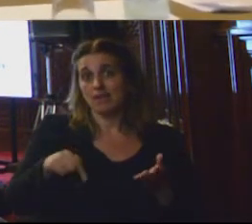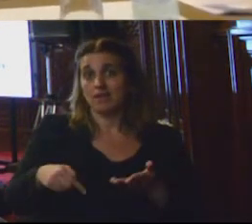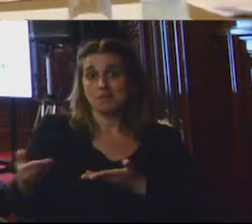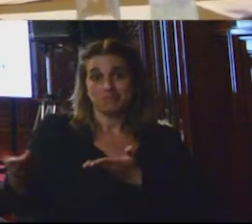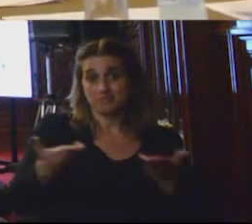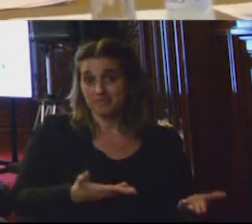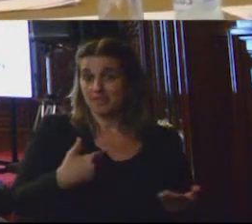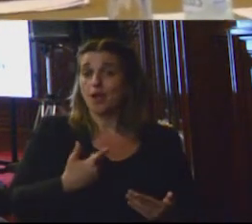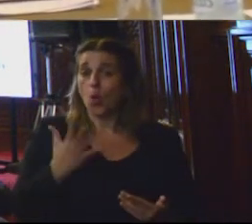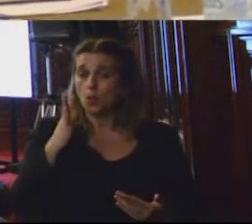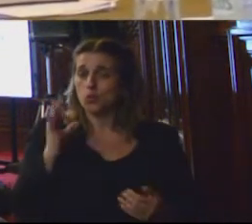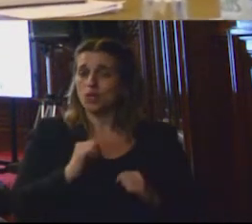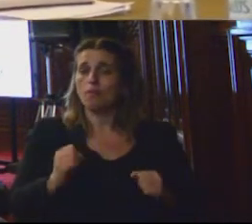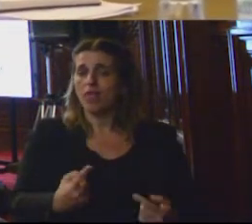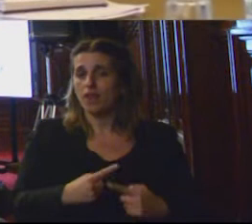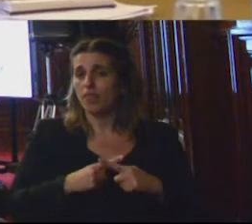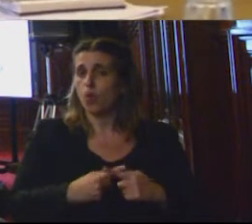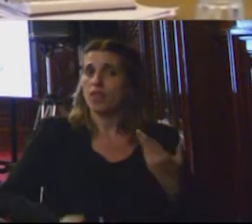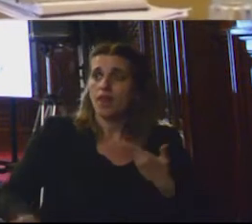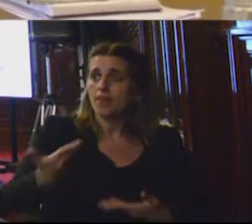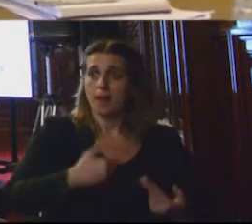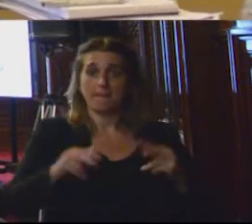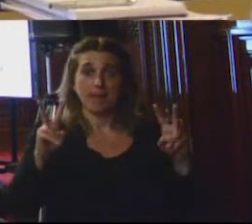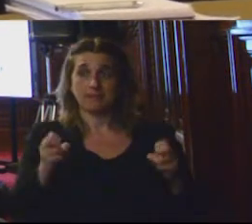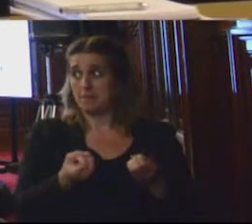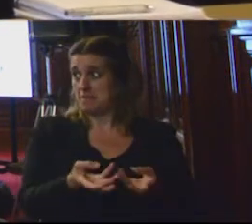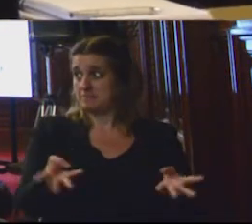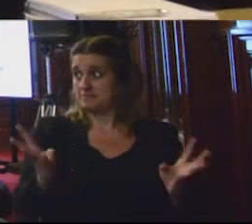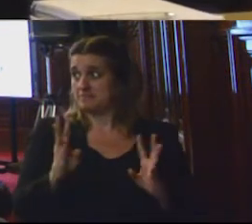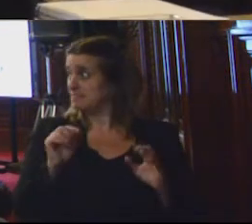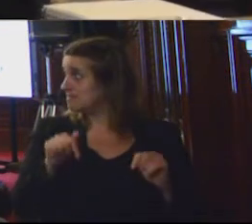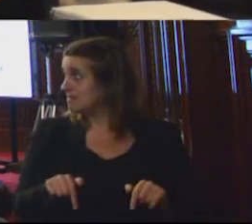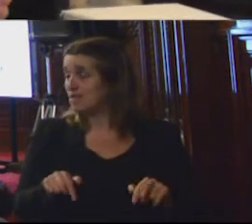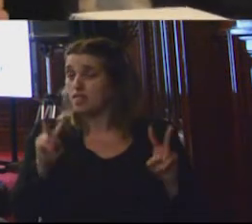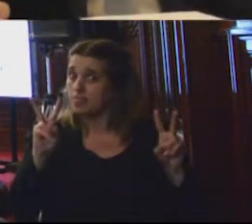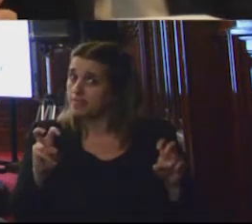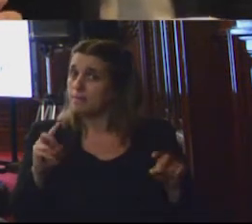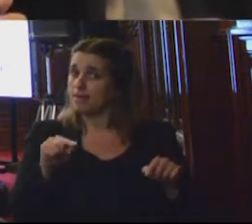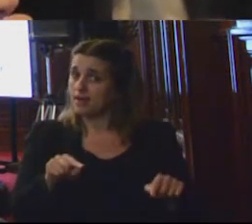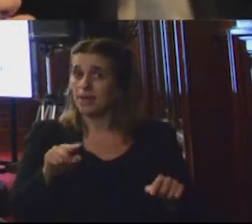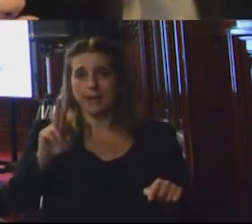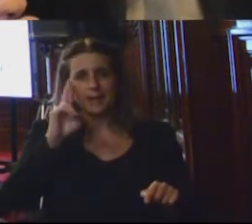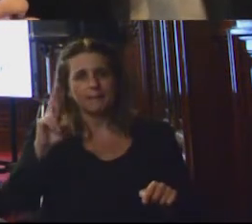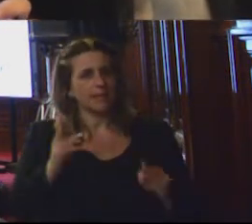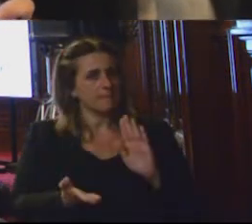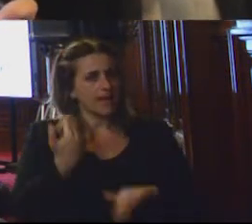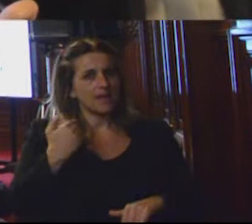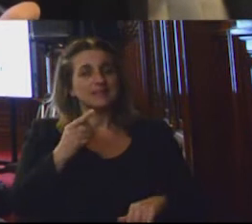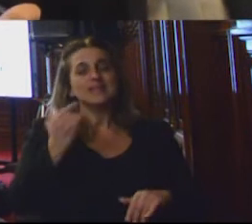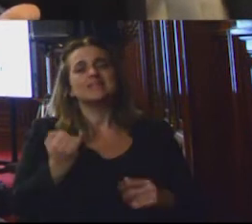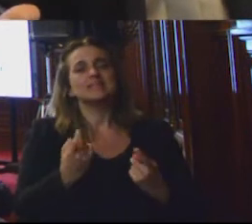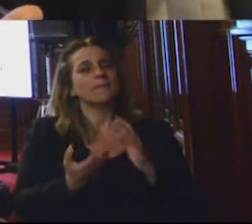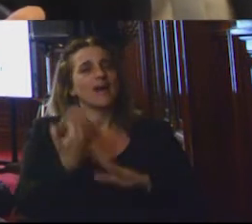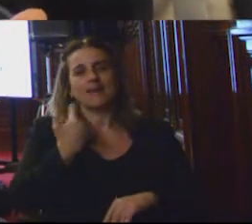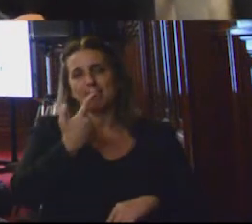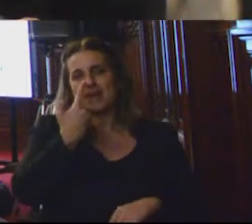de brindarnos la oportunidad de discutir públicamente esos temas que son de los que despiertan más interés en la opinión pública